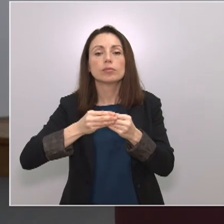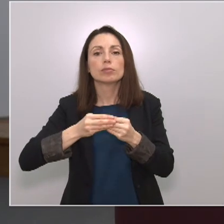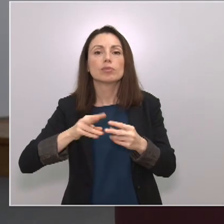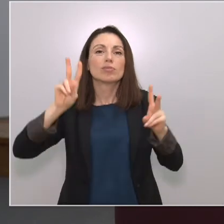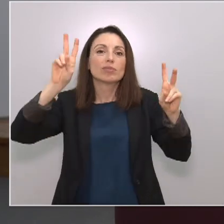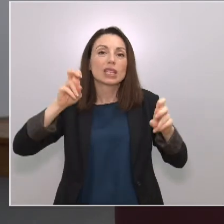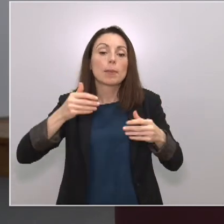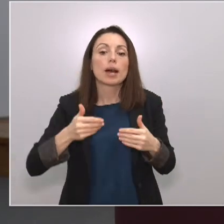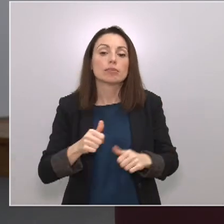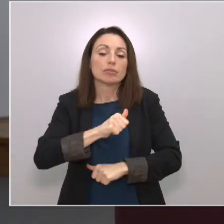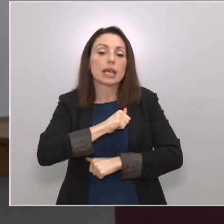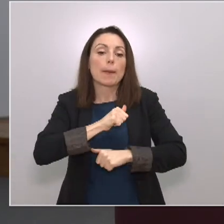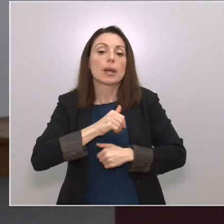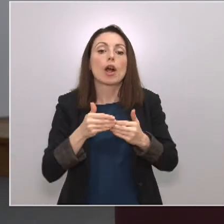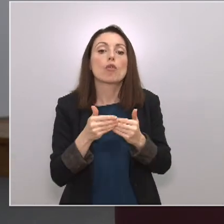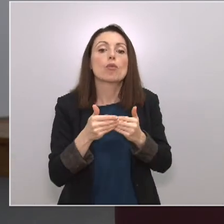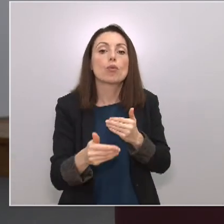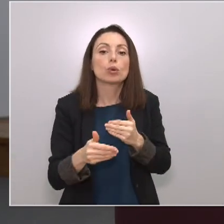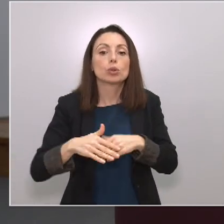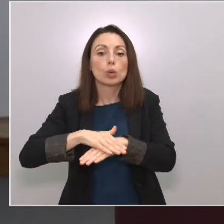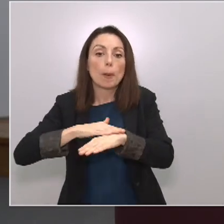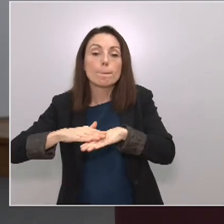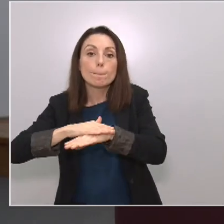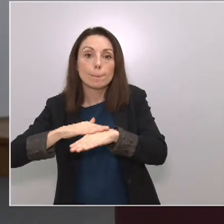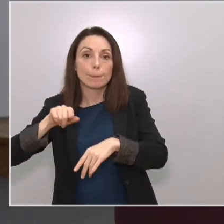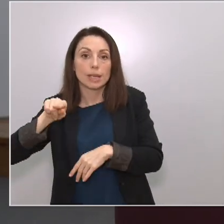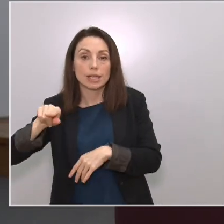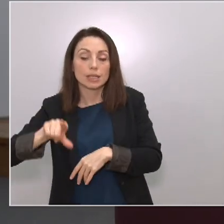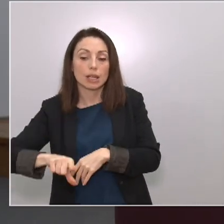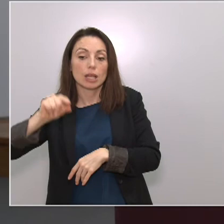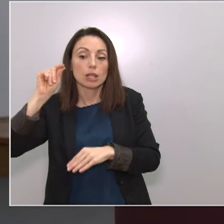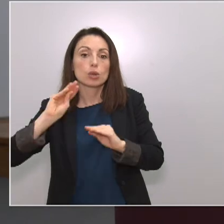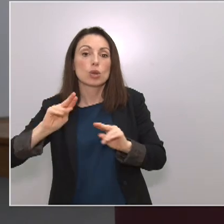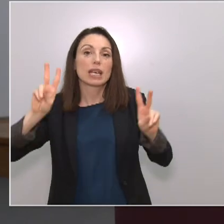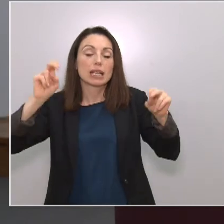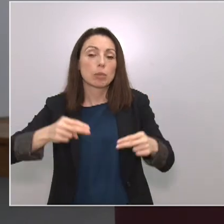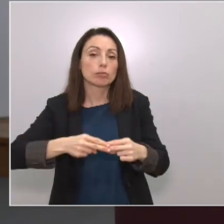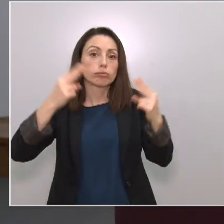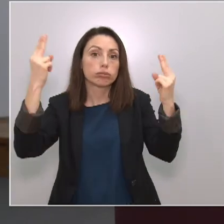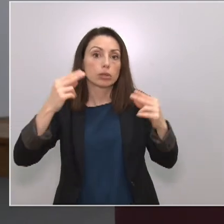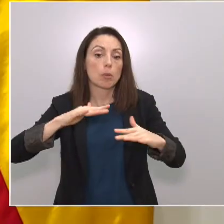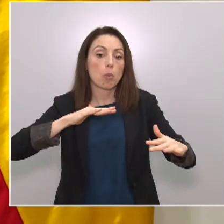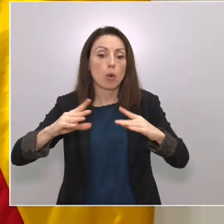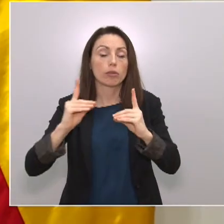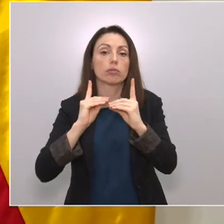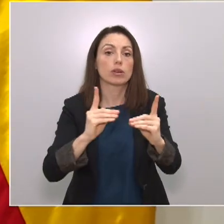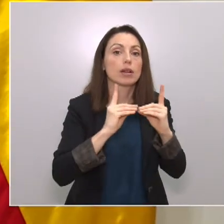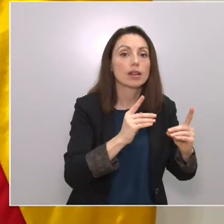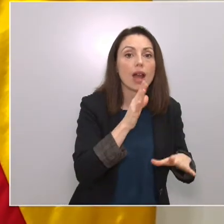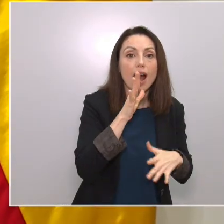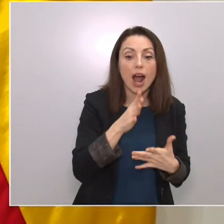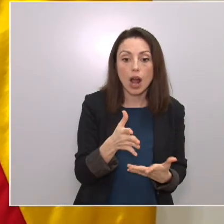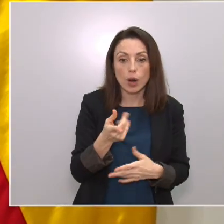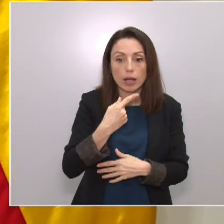creo que hay que esperar a ver qué decide el Ministerio al final, porque esto estamos hablando de cuando se abran las fronteras. Ahora mismo, por supuesto, que tenemos más